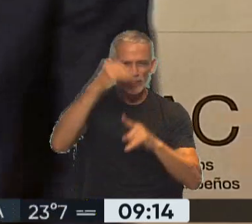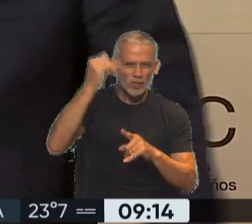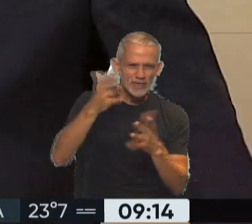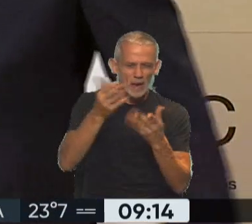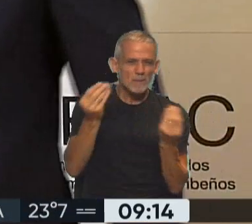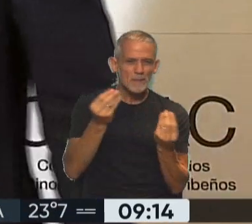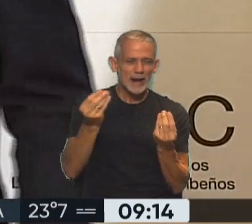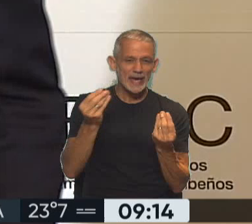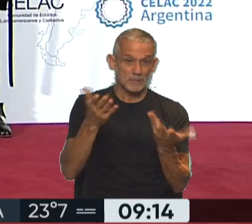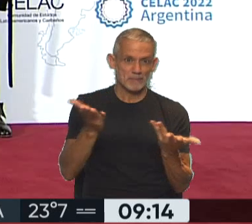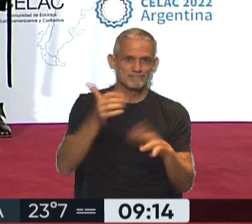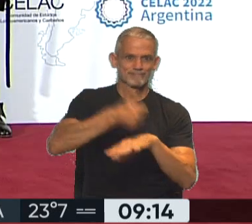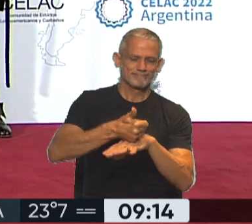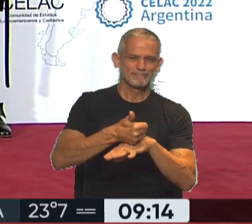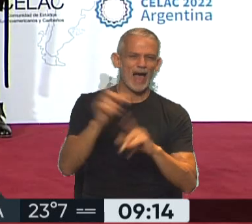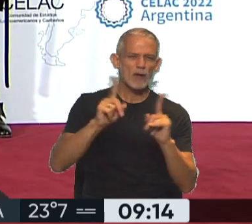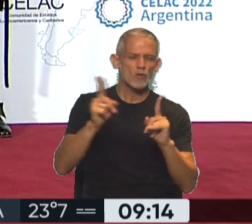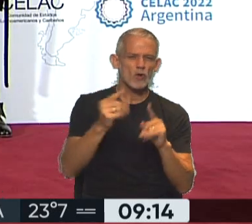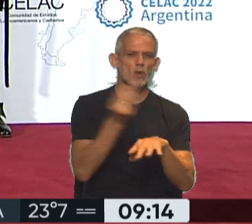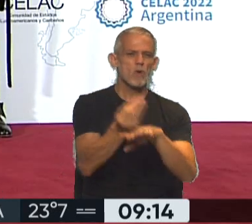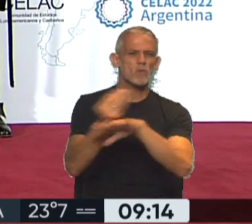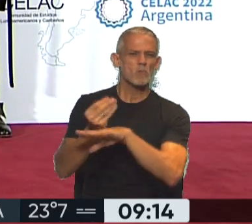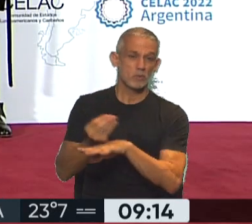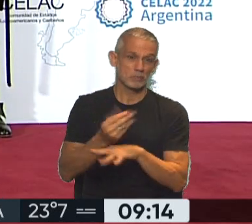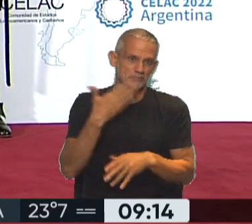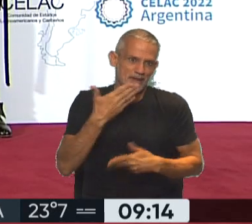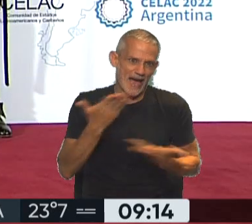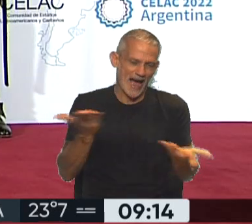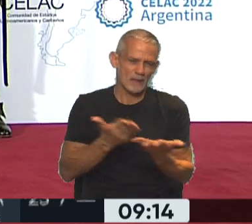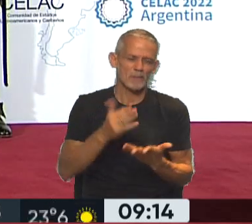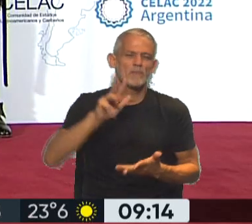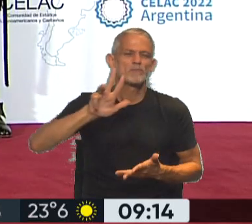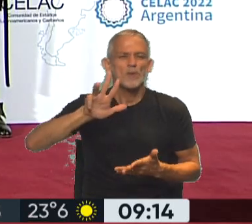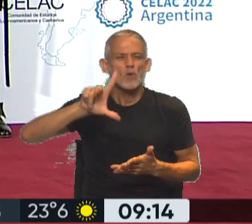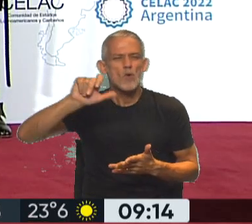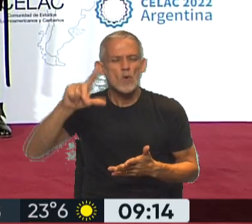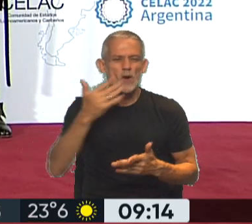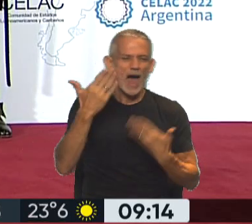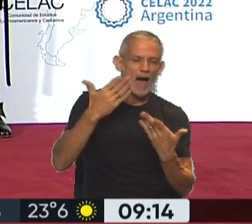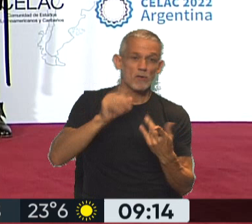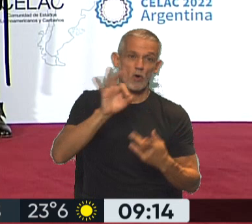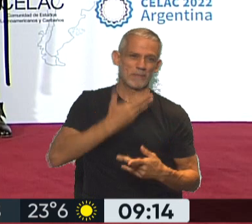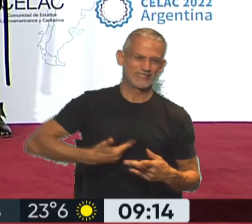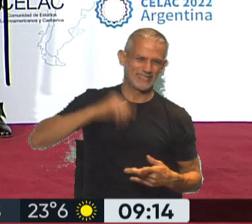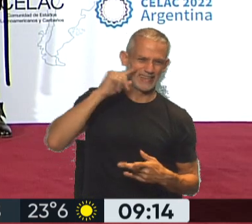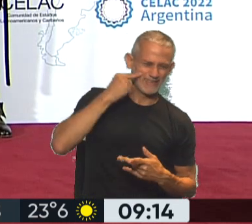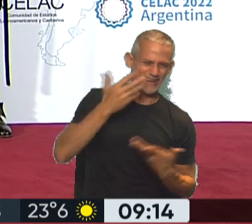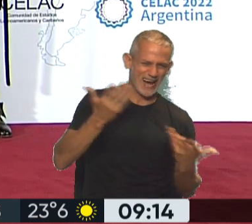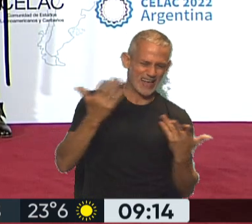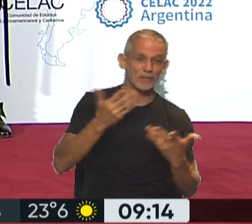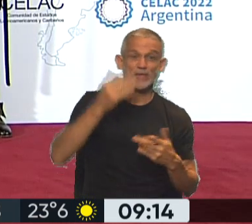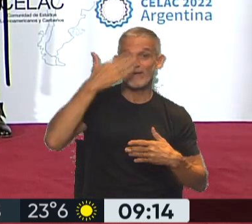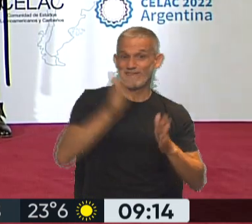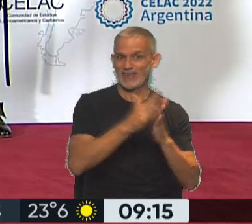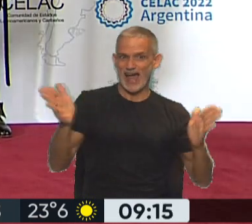con la participación de algunos referentes en particular la palabra de Lula la palabra de del presidente argentino no y el acto final